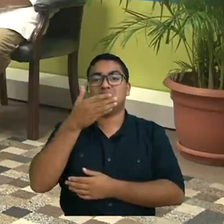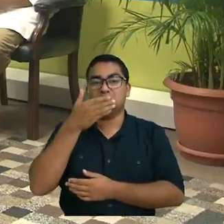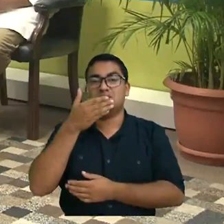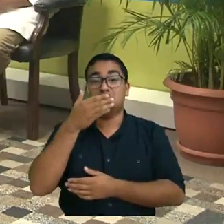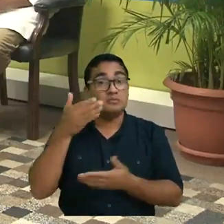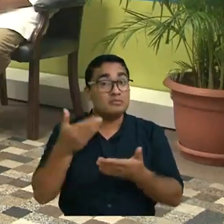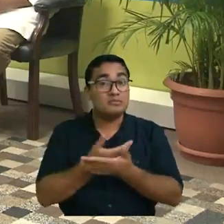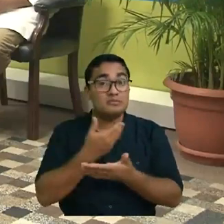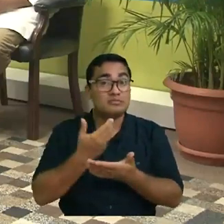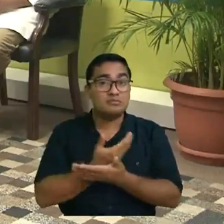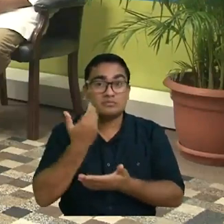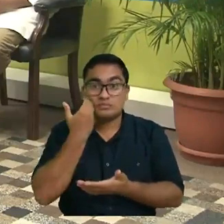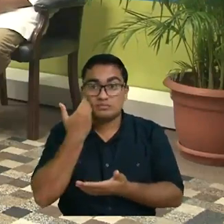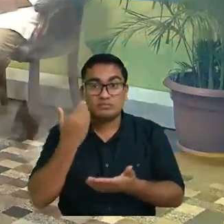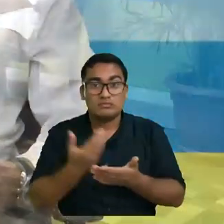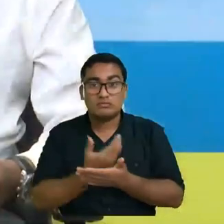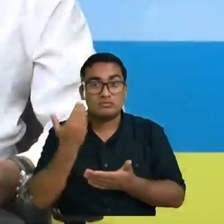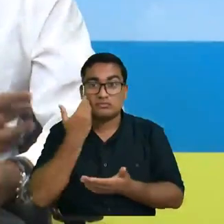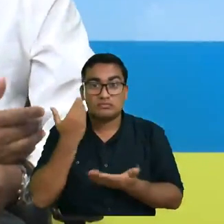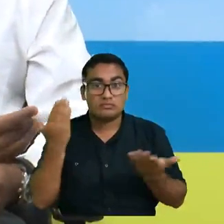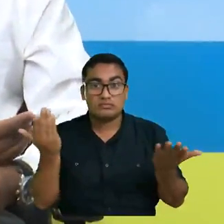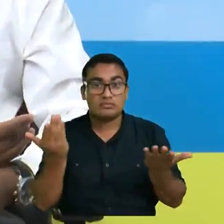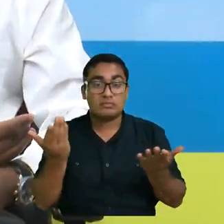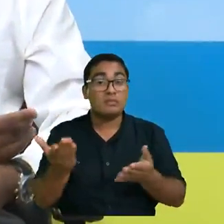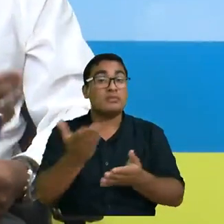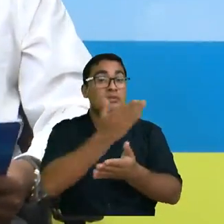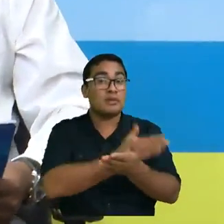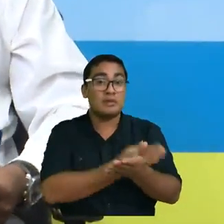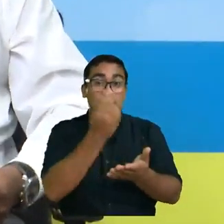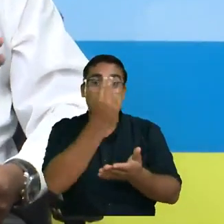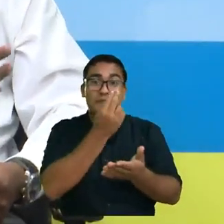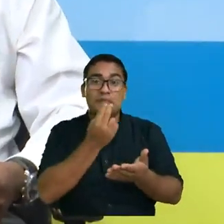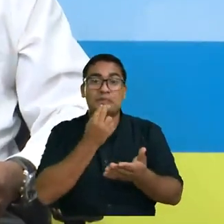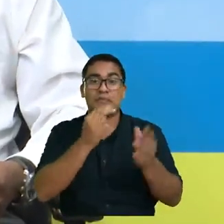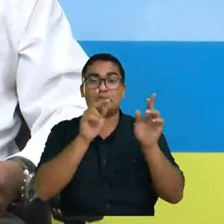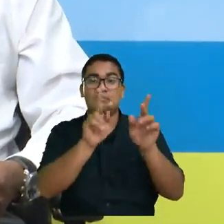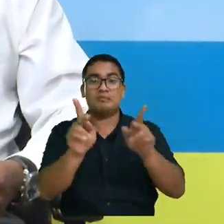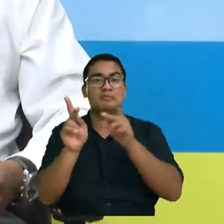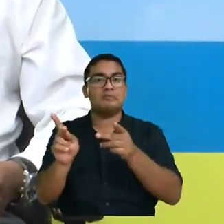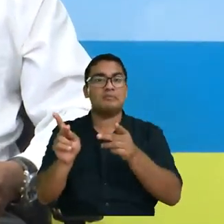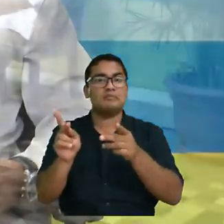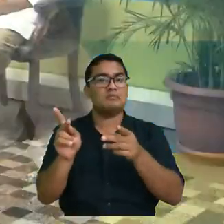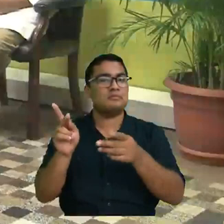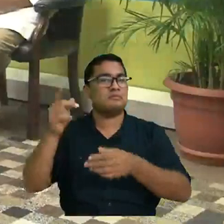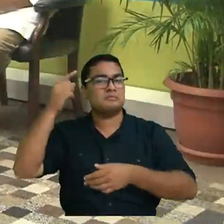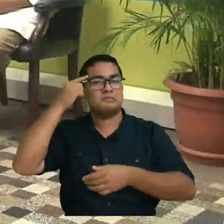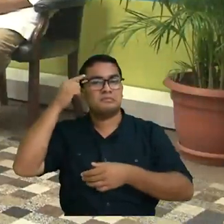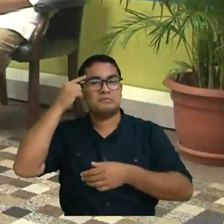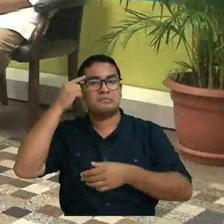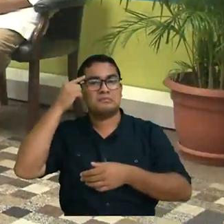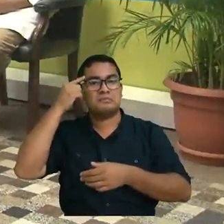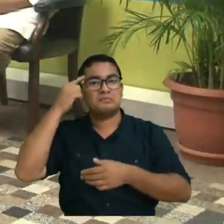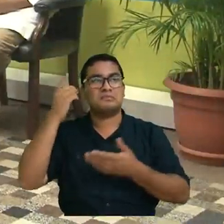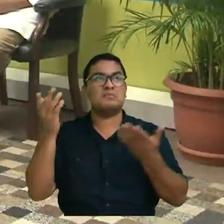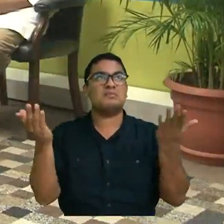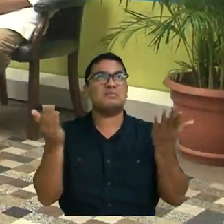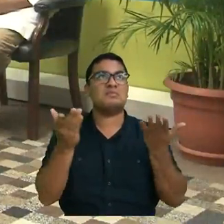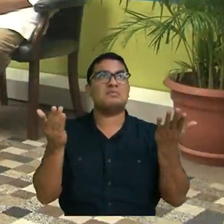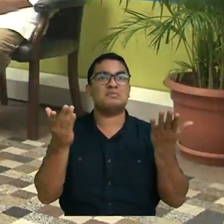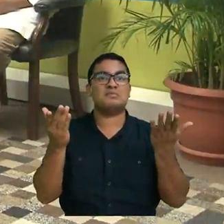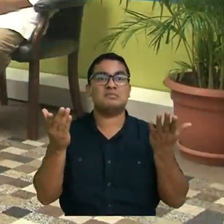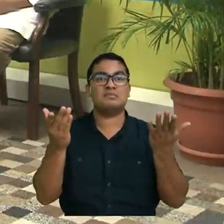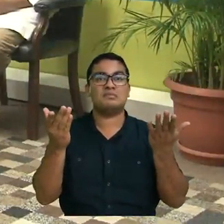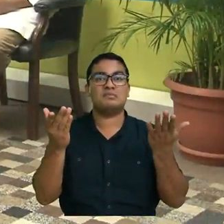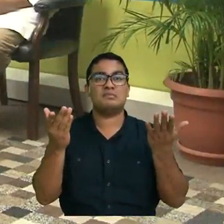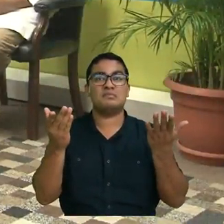pregunta antes de que entráramos al aire sobre si algunas personas tienen el concepto, el pensamiento de